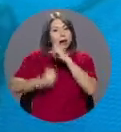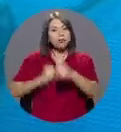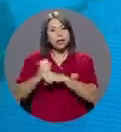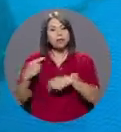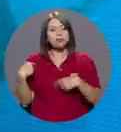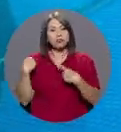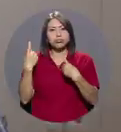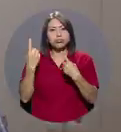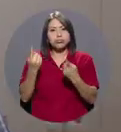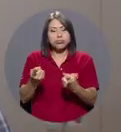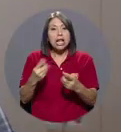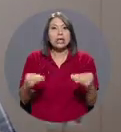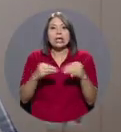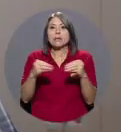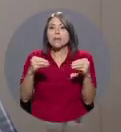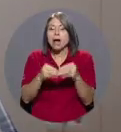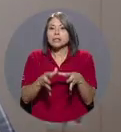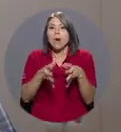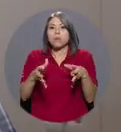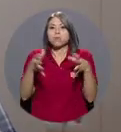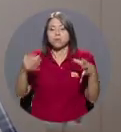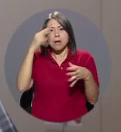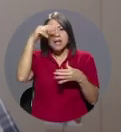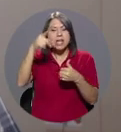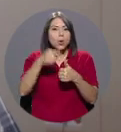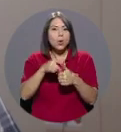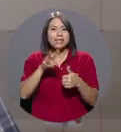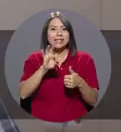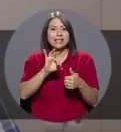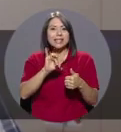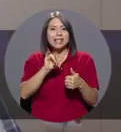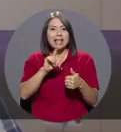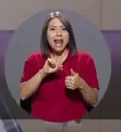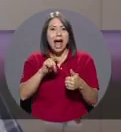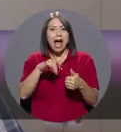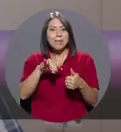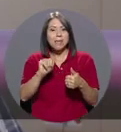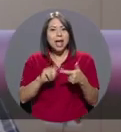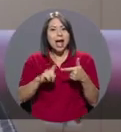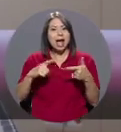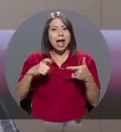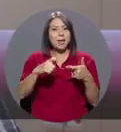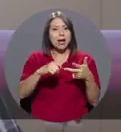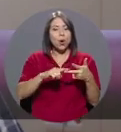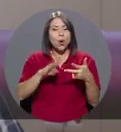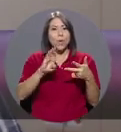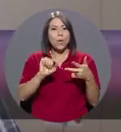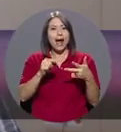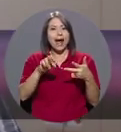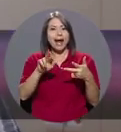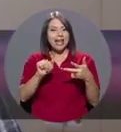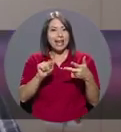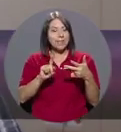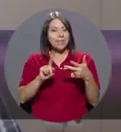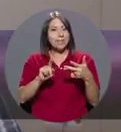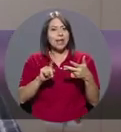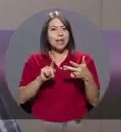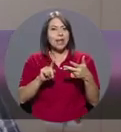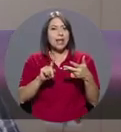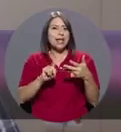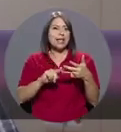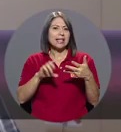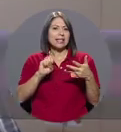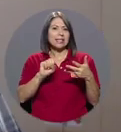varios años. Las especies que más se desarrollan en México es la tilapia, el camarón, el bagre